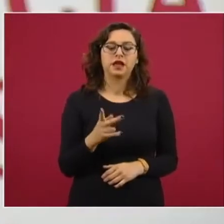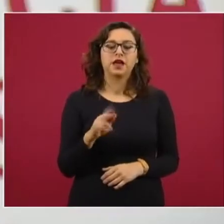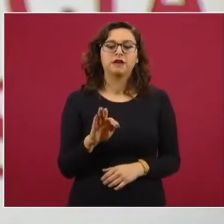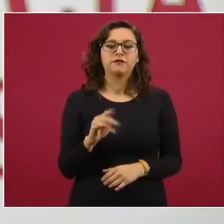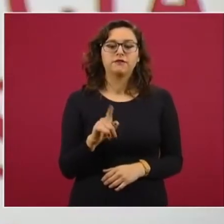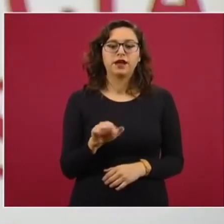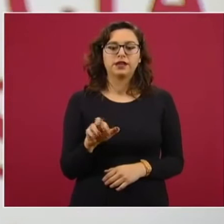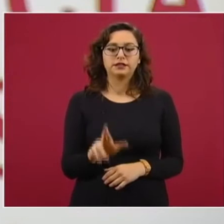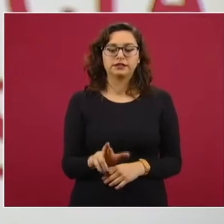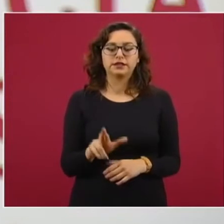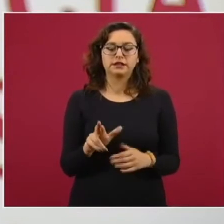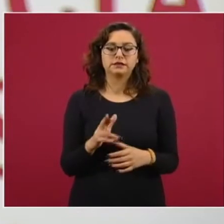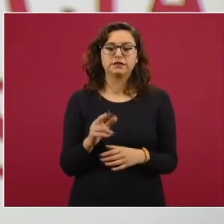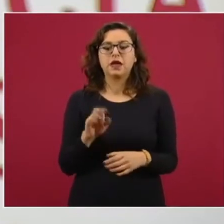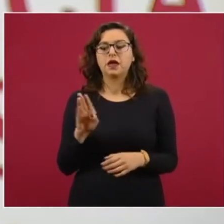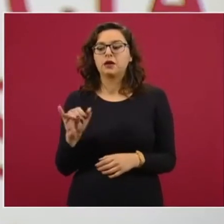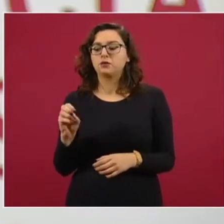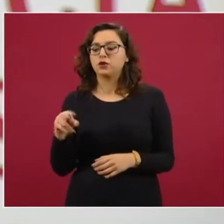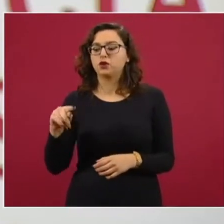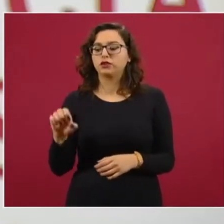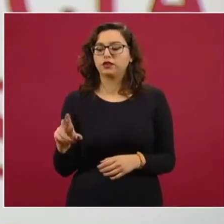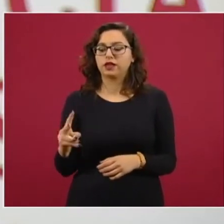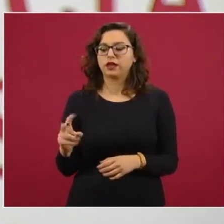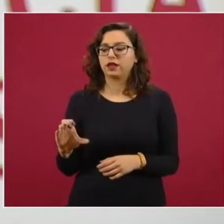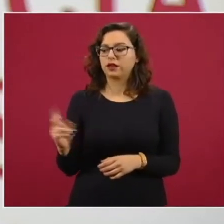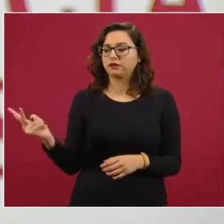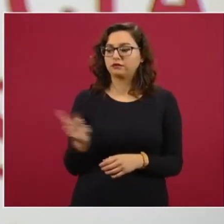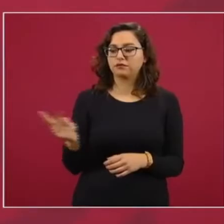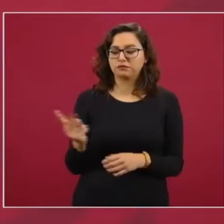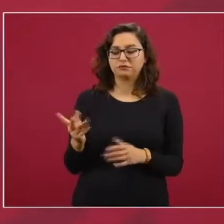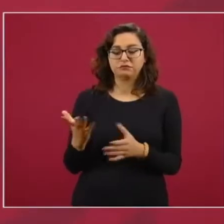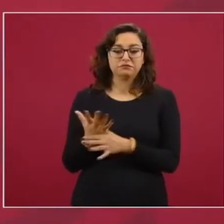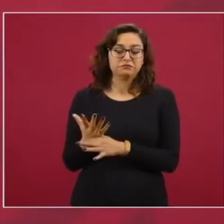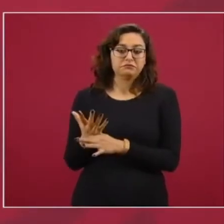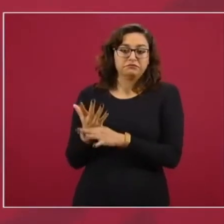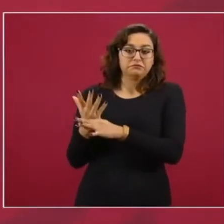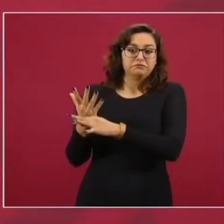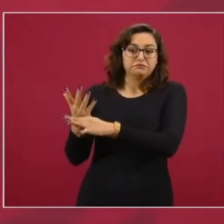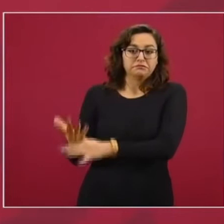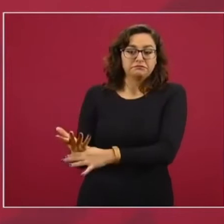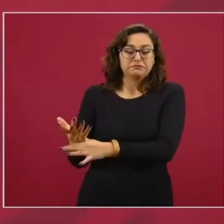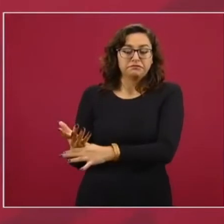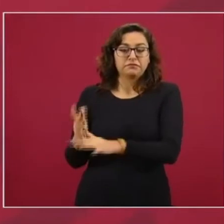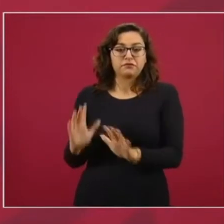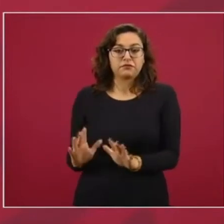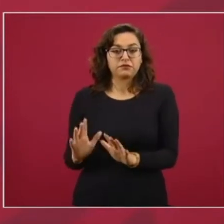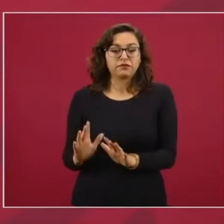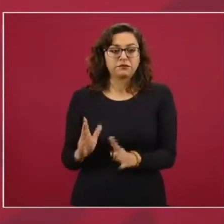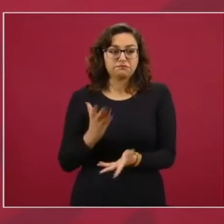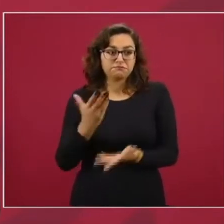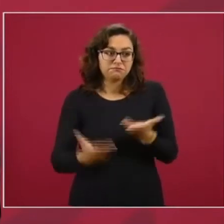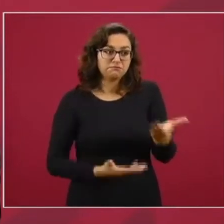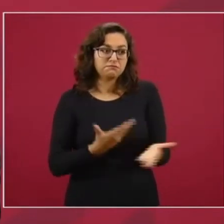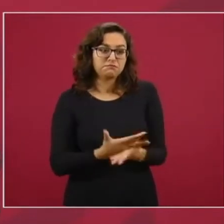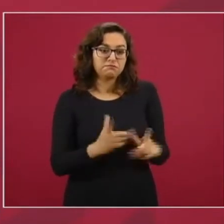establecen en esta carta abierta que para finales de noviembre, como lo ofrecieron a México y a otros países del mundo, por